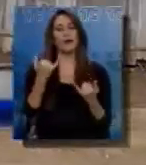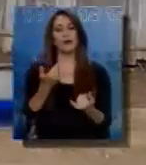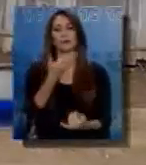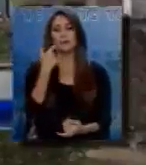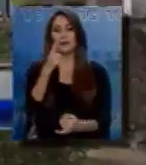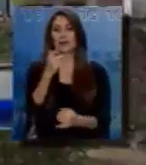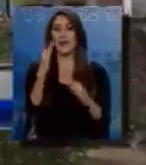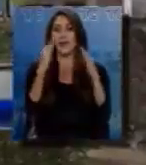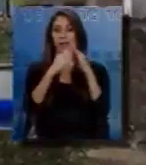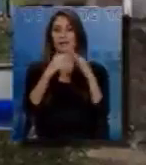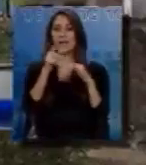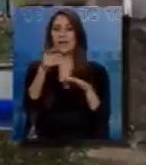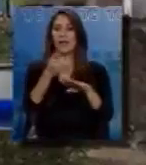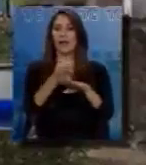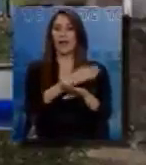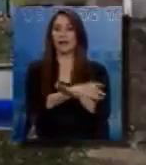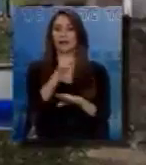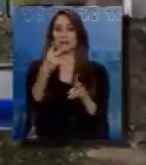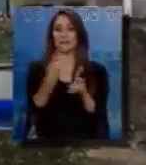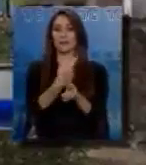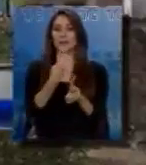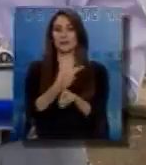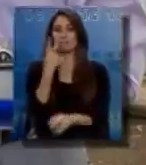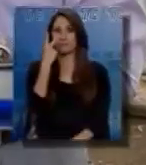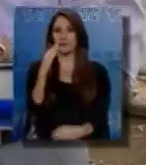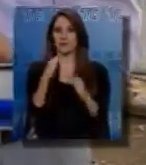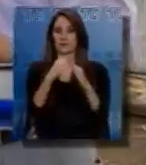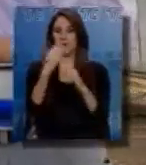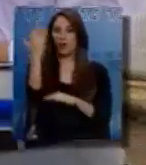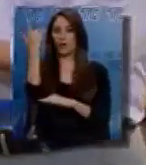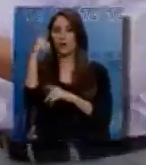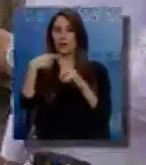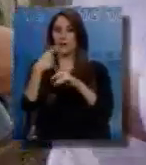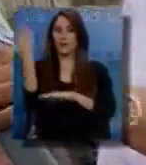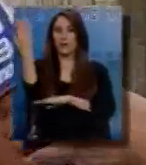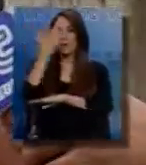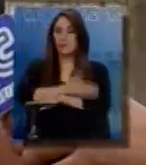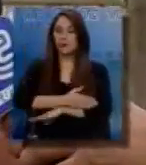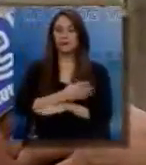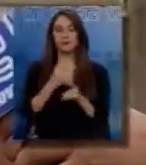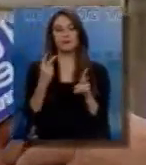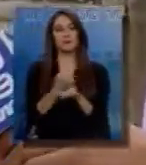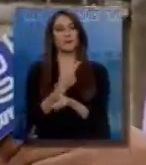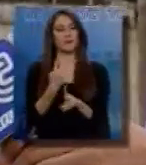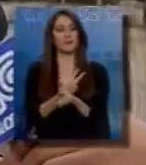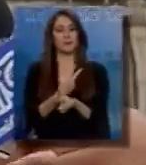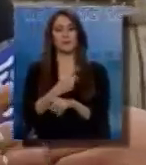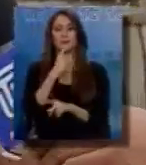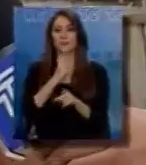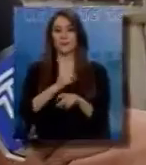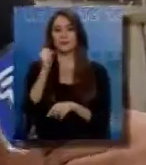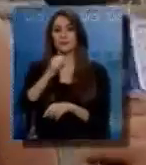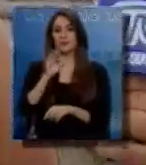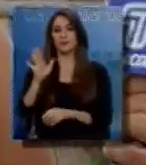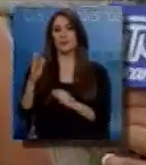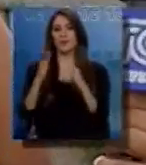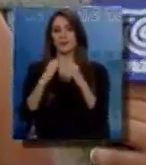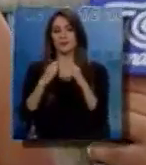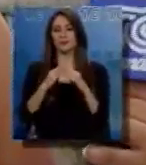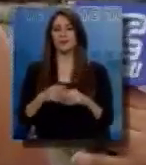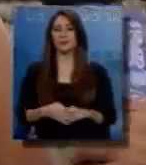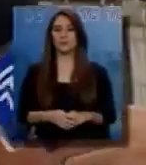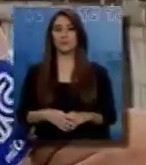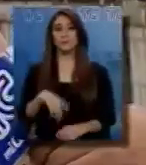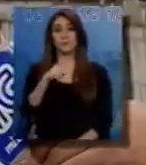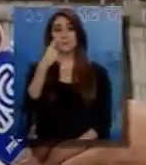color celeste era la que estaba corriendo peligro si es que este árbol se caía. Sí, más peligro. Estaba esa así, porque es la casa de ella. ¿Estaban